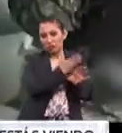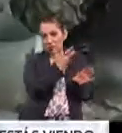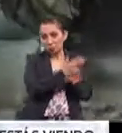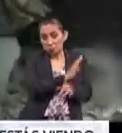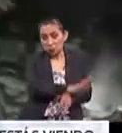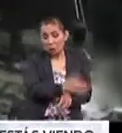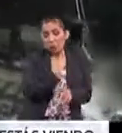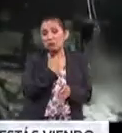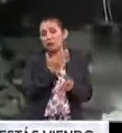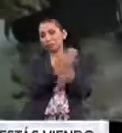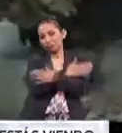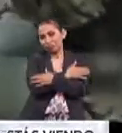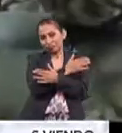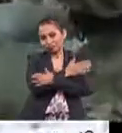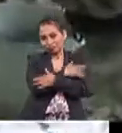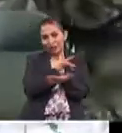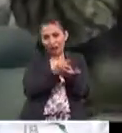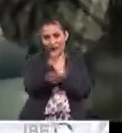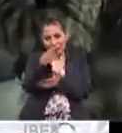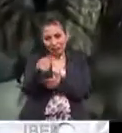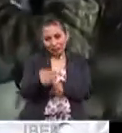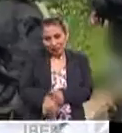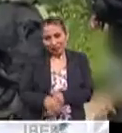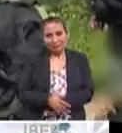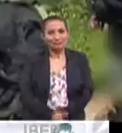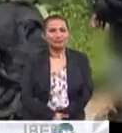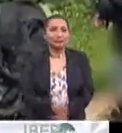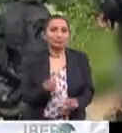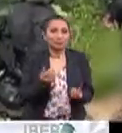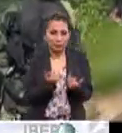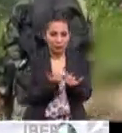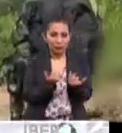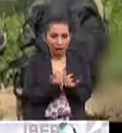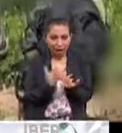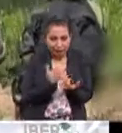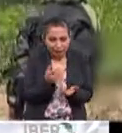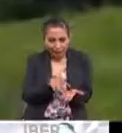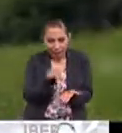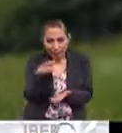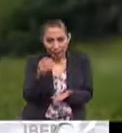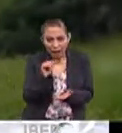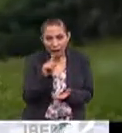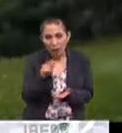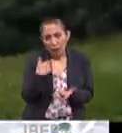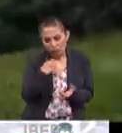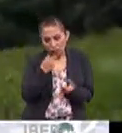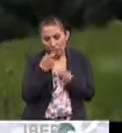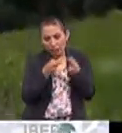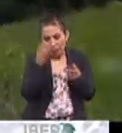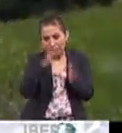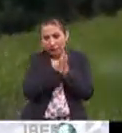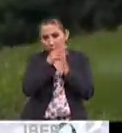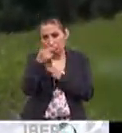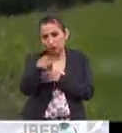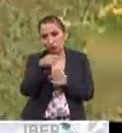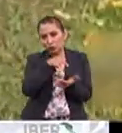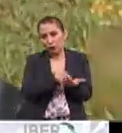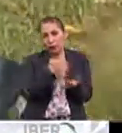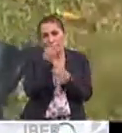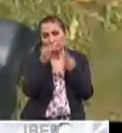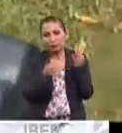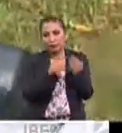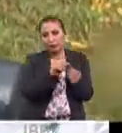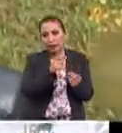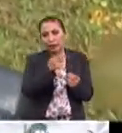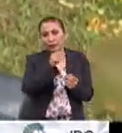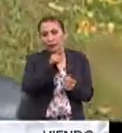estadounidense. Te enviamos un fuerte abrazo y te agradecemos muchísimo, como siempre. Igualmente, al contrario, el agradecido soy yo, Ana, por la posibilidad de participar en los espacios de televisión